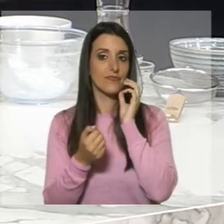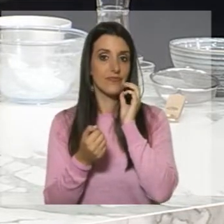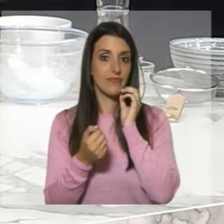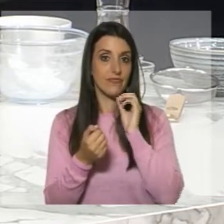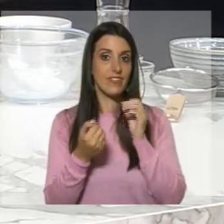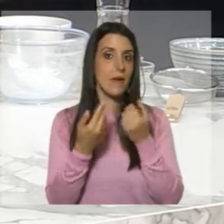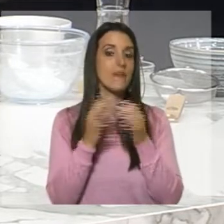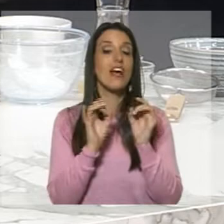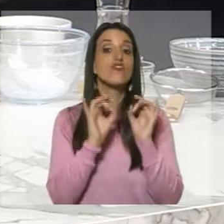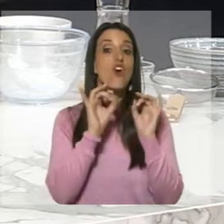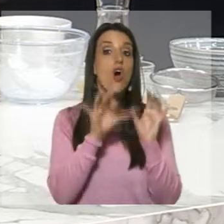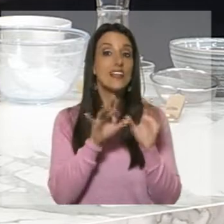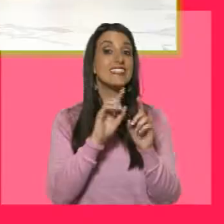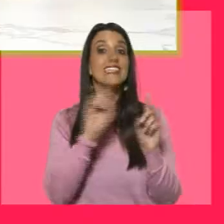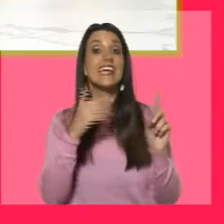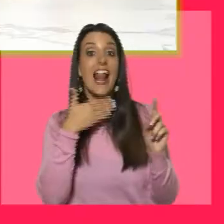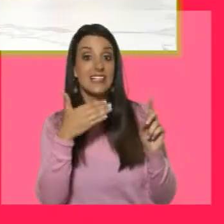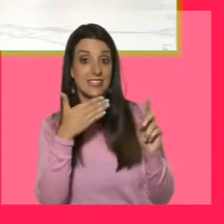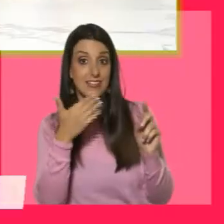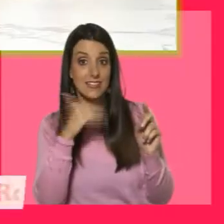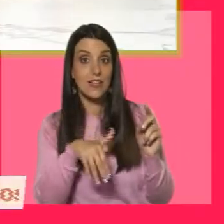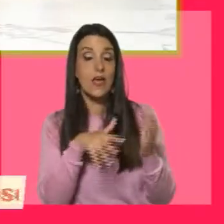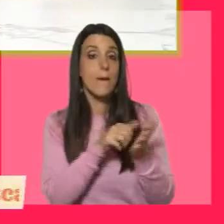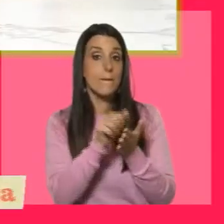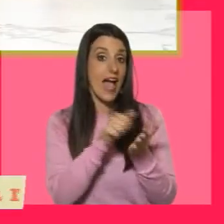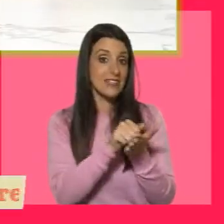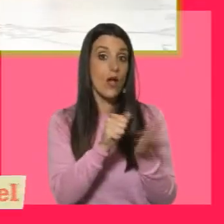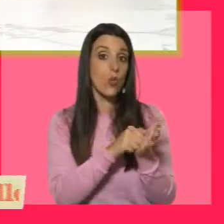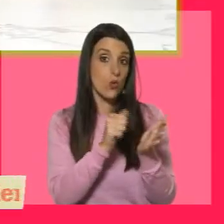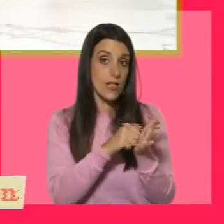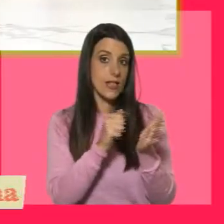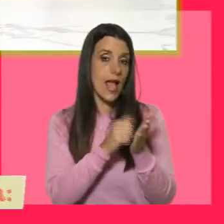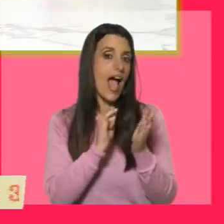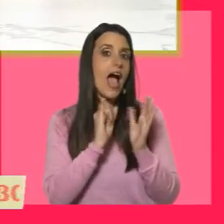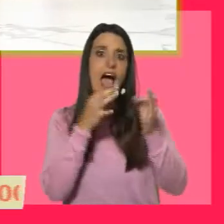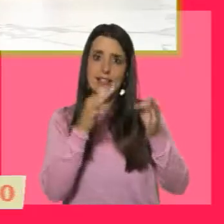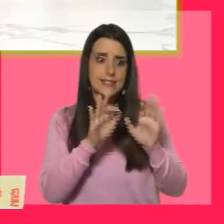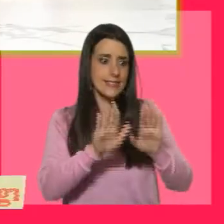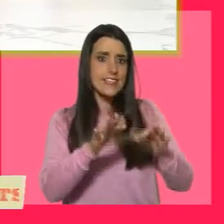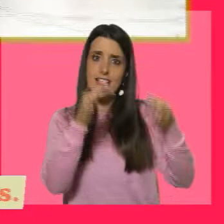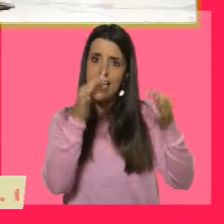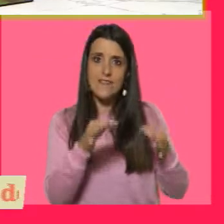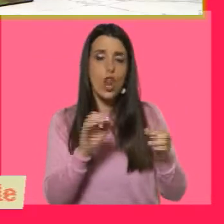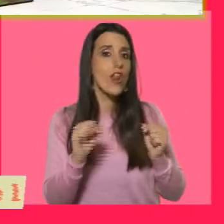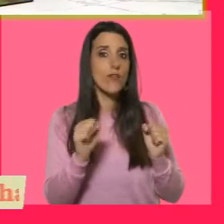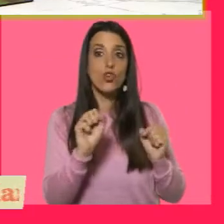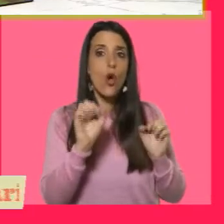vamos. Viste que es una masa durita, ¿no? Pero está bien que así sea. Está bien que así sea. No ponemos nerviosos.